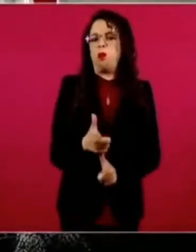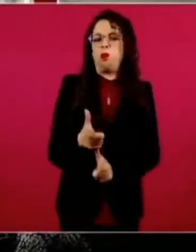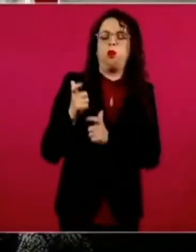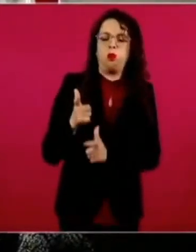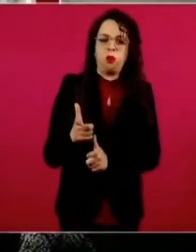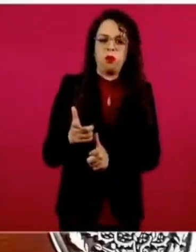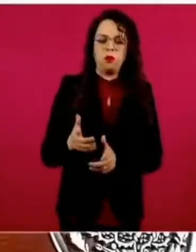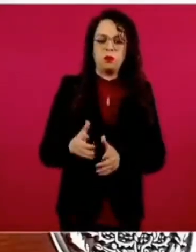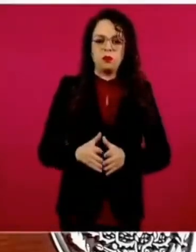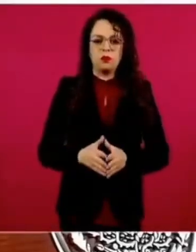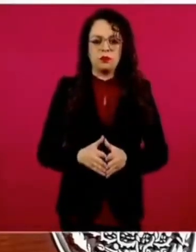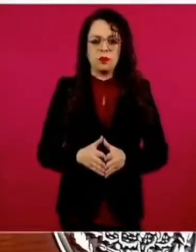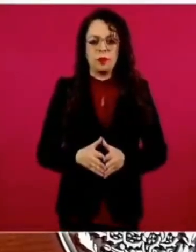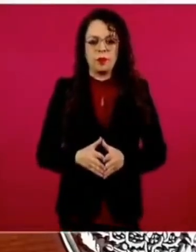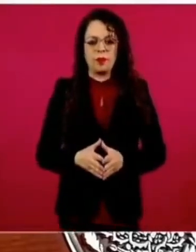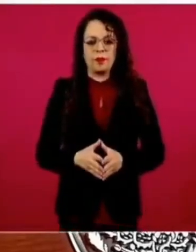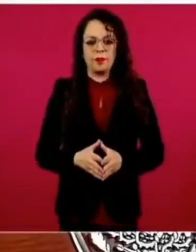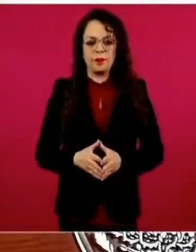Uno era